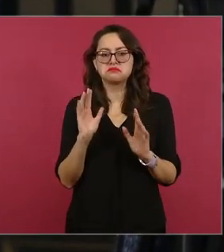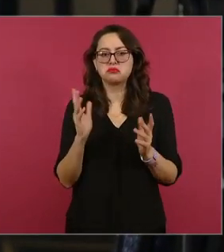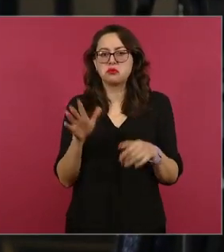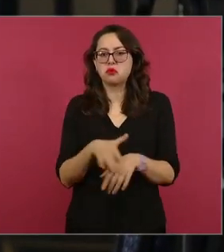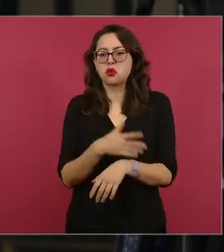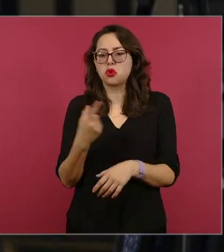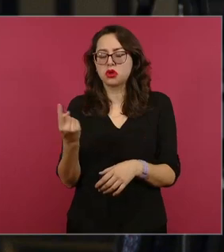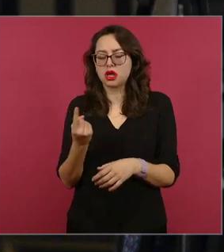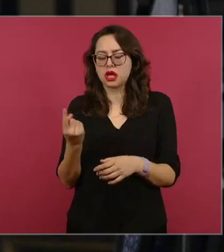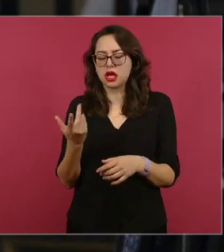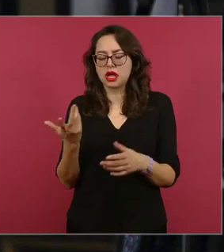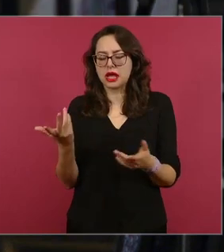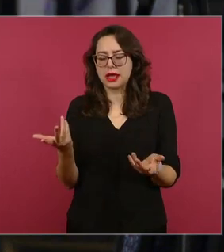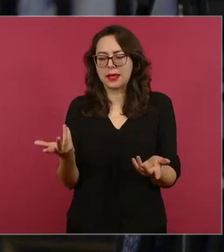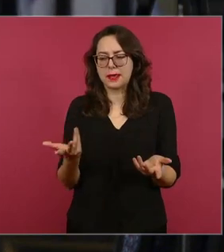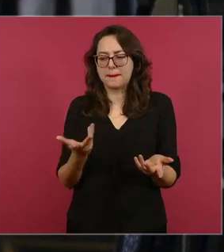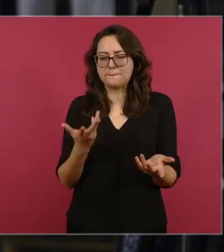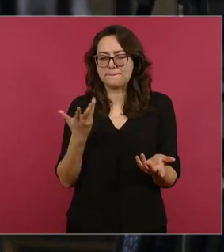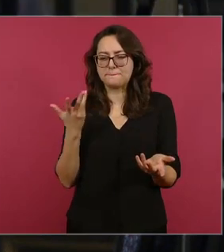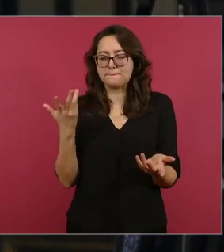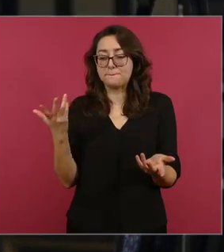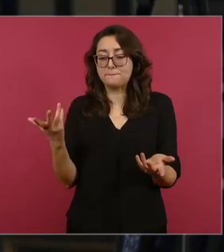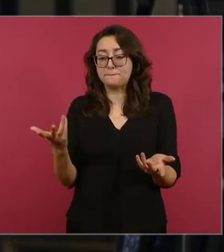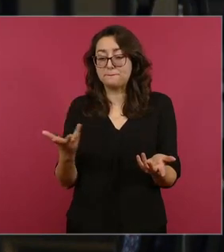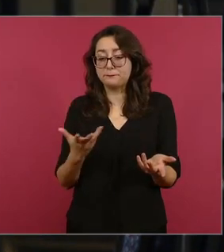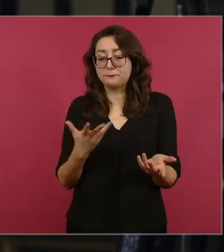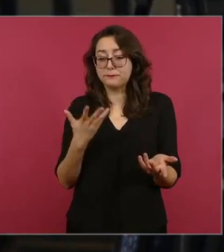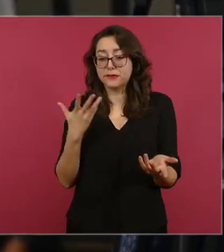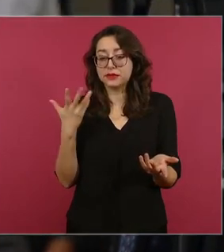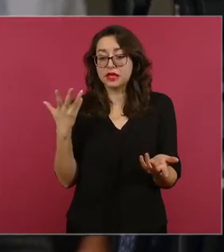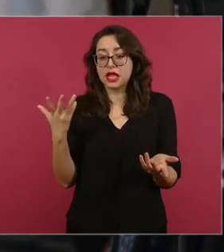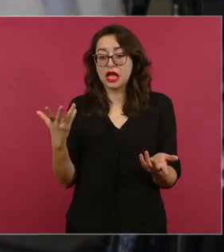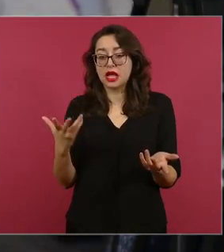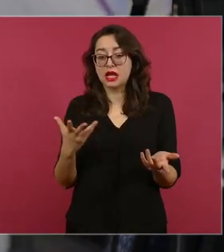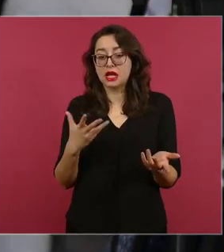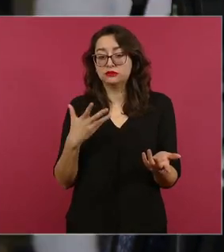sigue el precio, el tipo de cambio